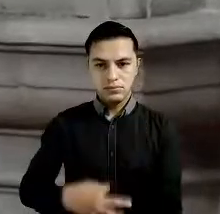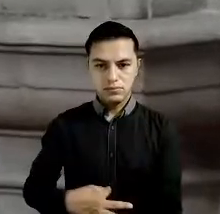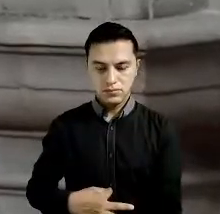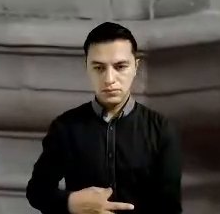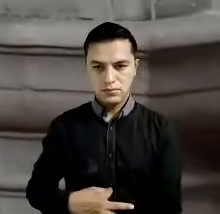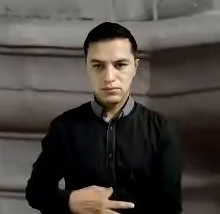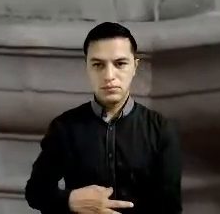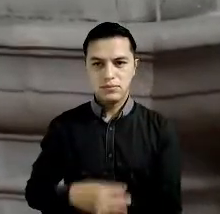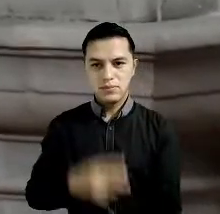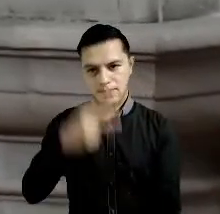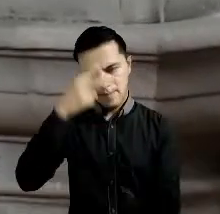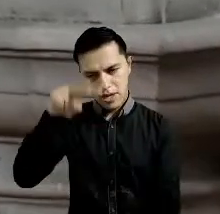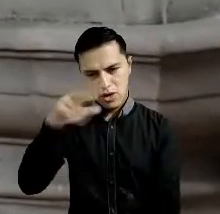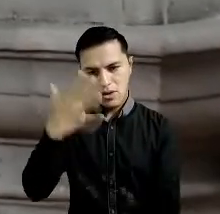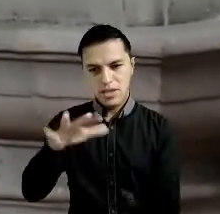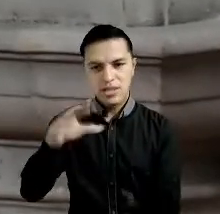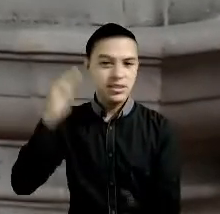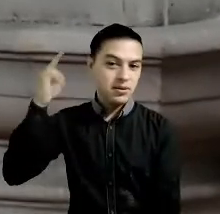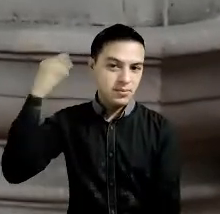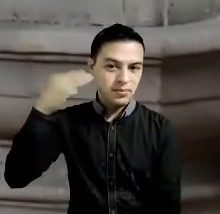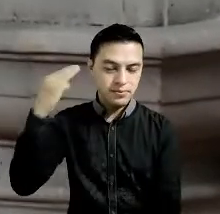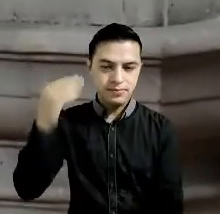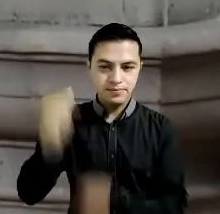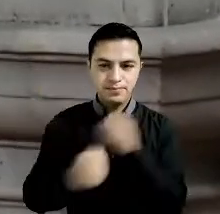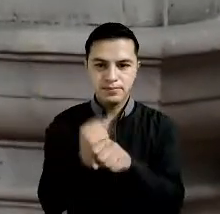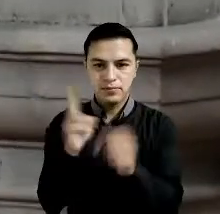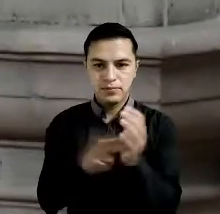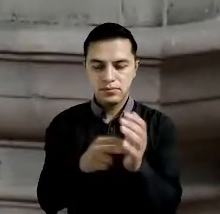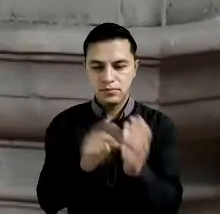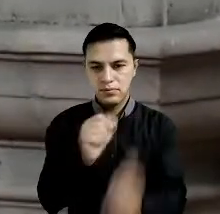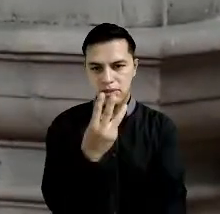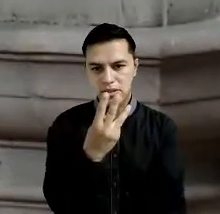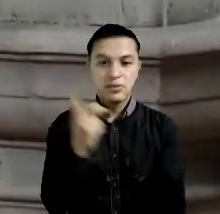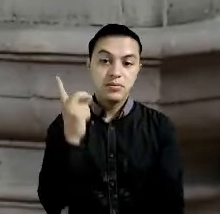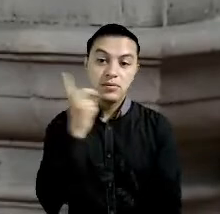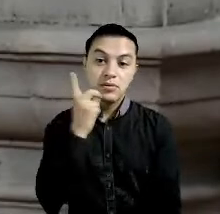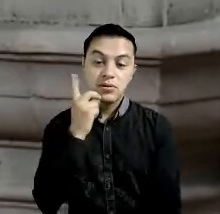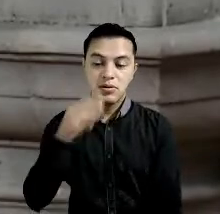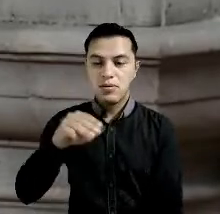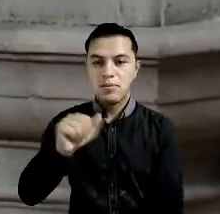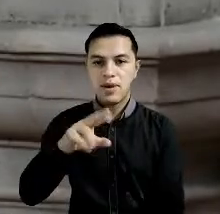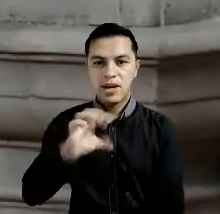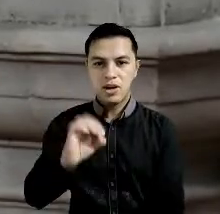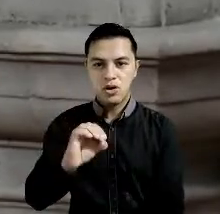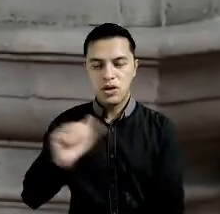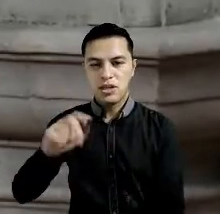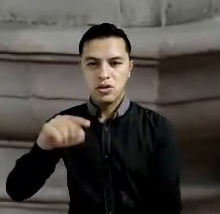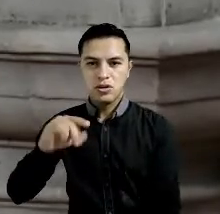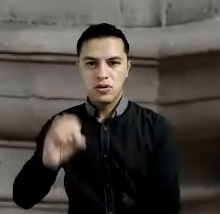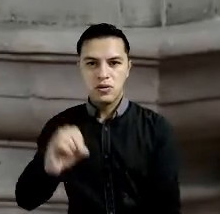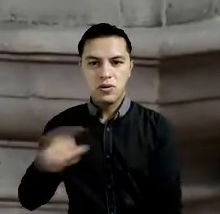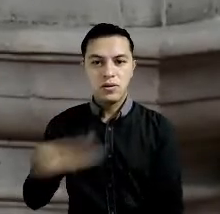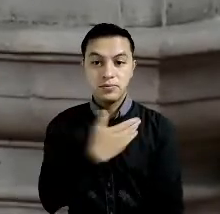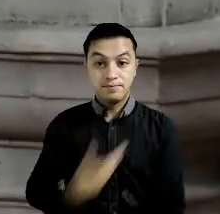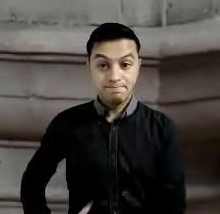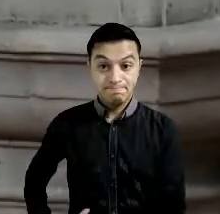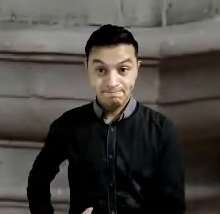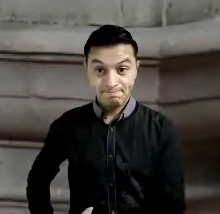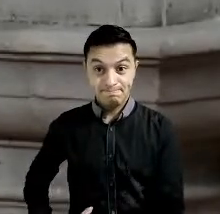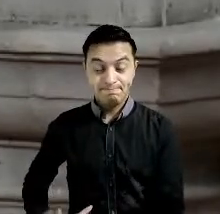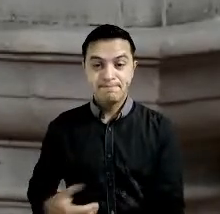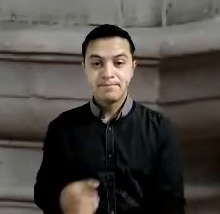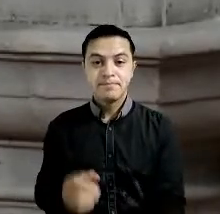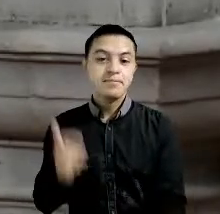marzo del 2023. Diputado Marco Antonio Cruz Cruz, presidente de la 61ª Legislatura del Estado de